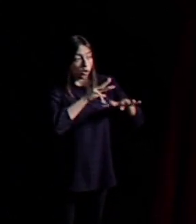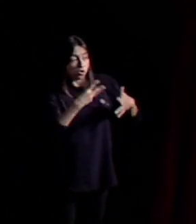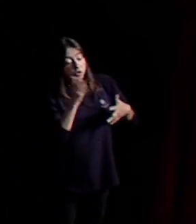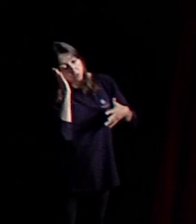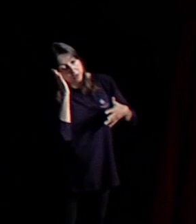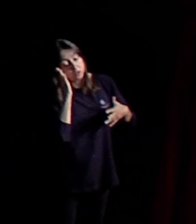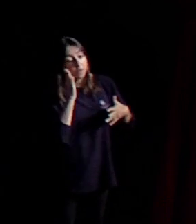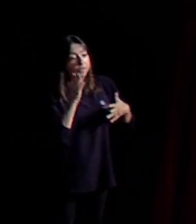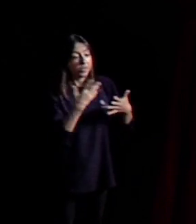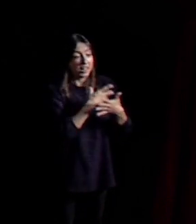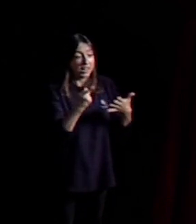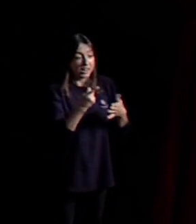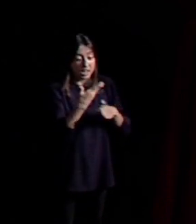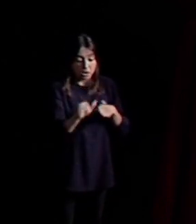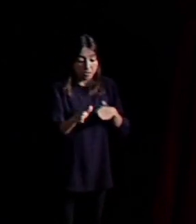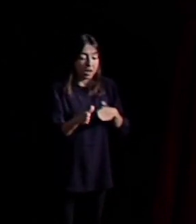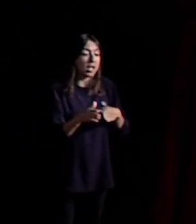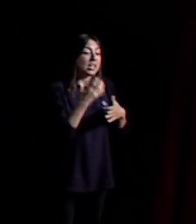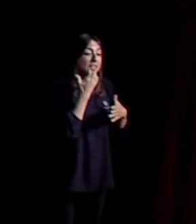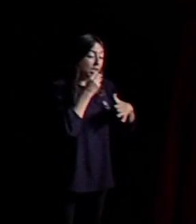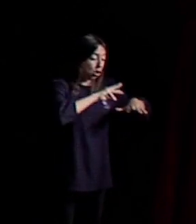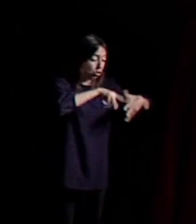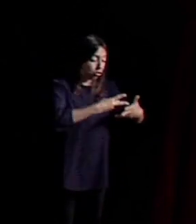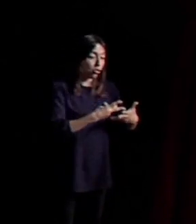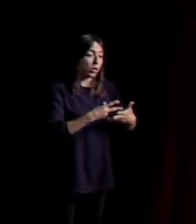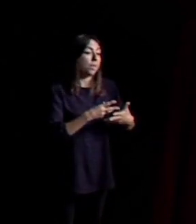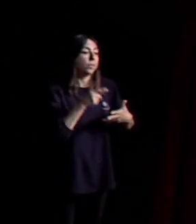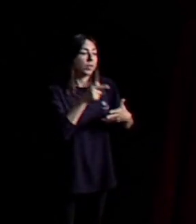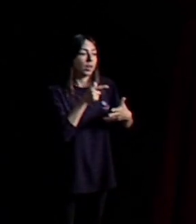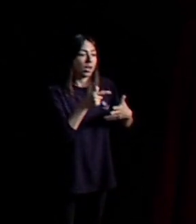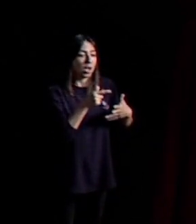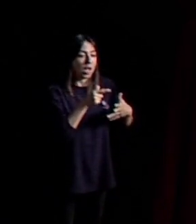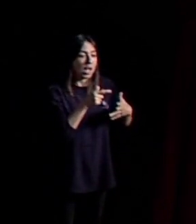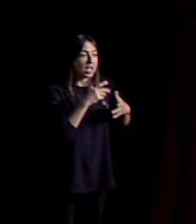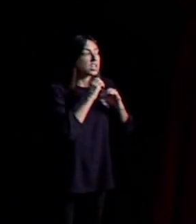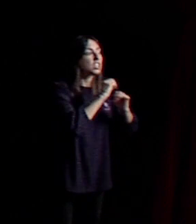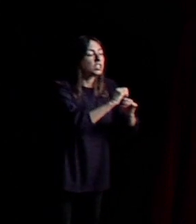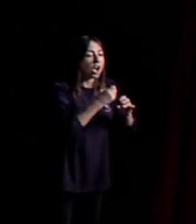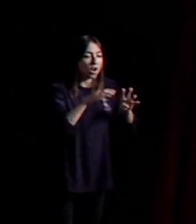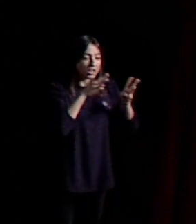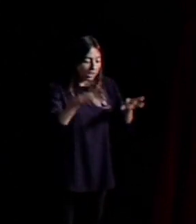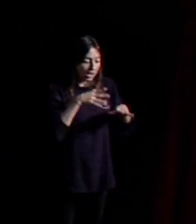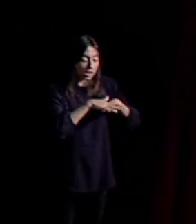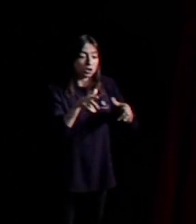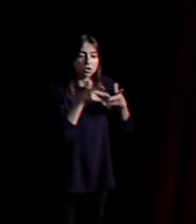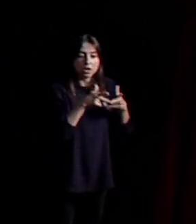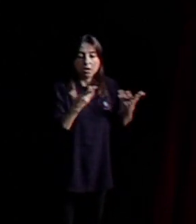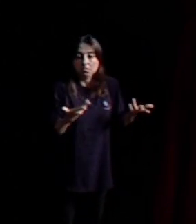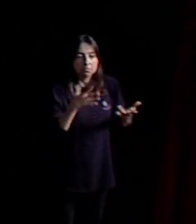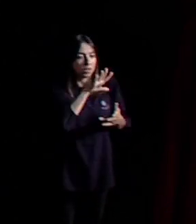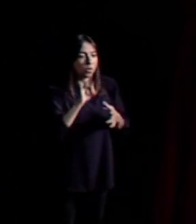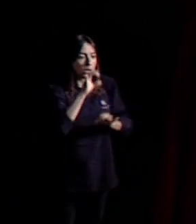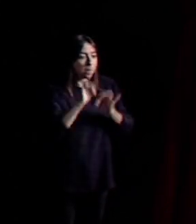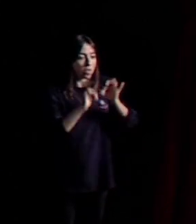las 16 que te quedan, si 8 pasas a estar enganchado al Internet y las redes sociales, resulta que el 50%